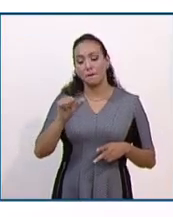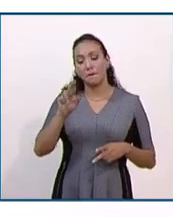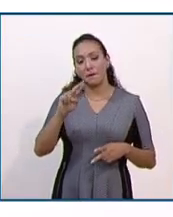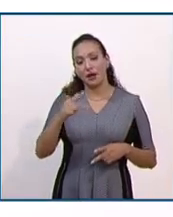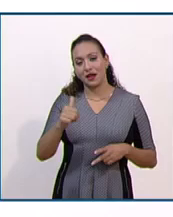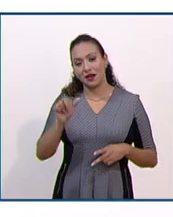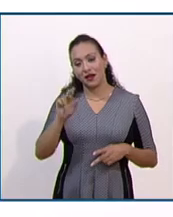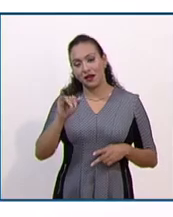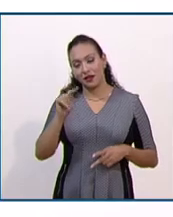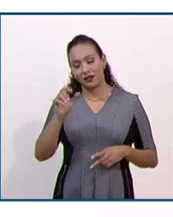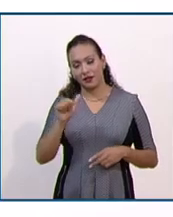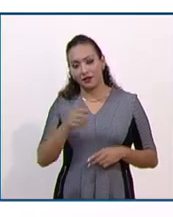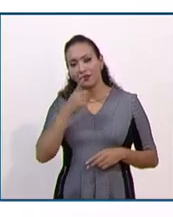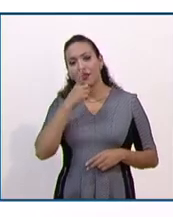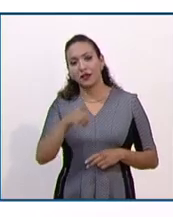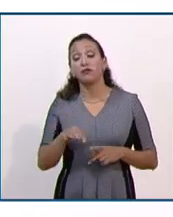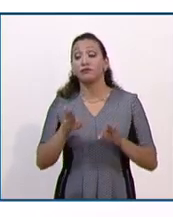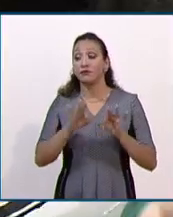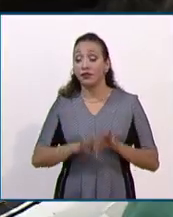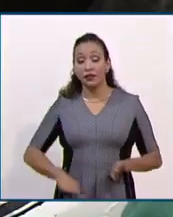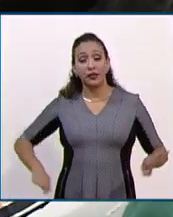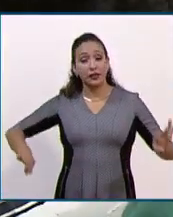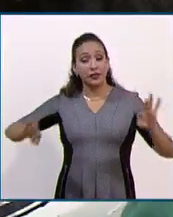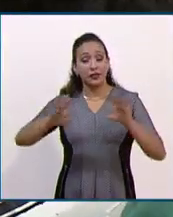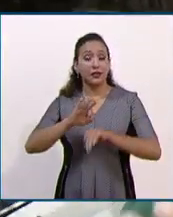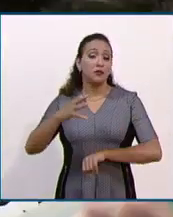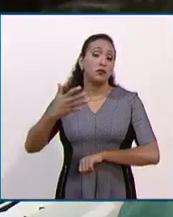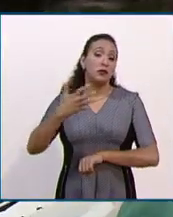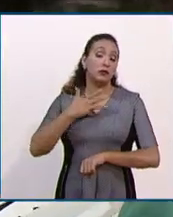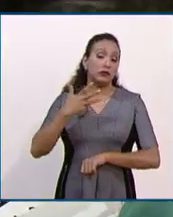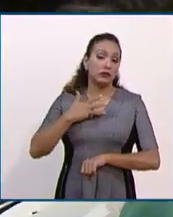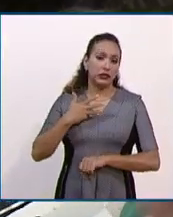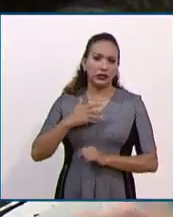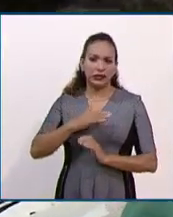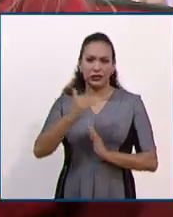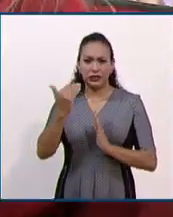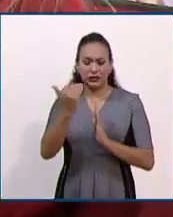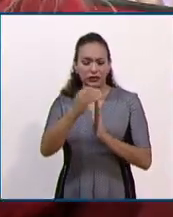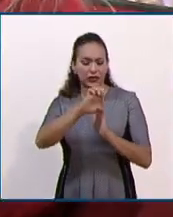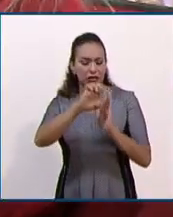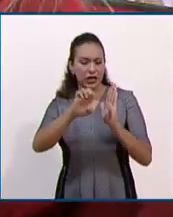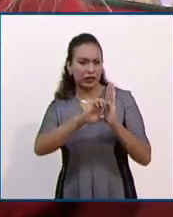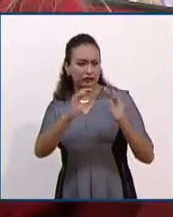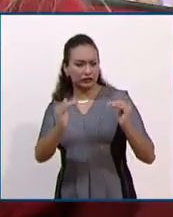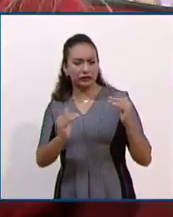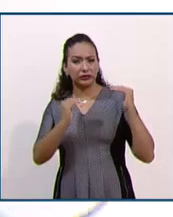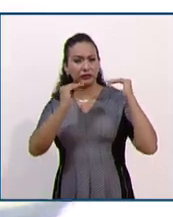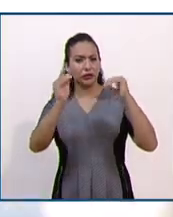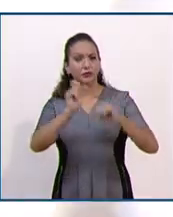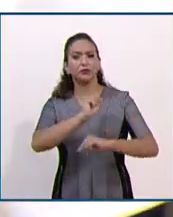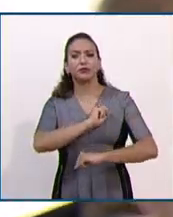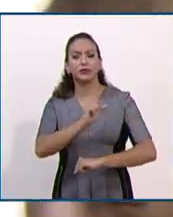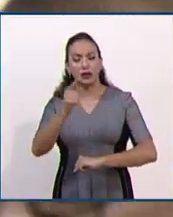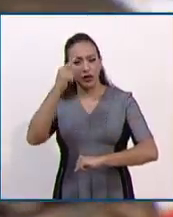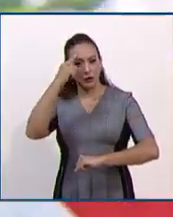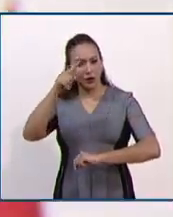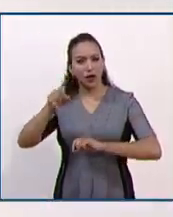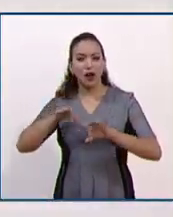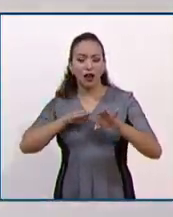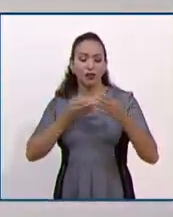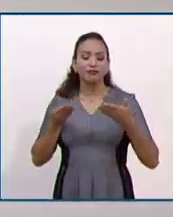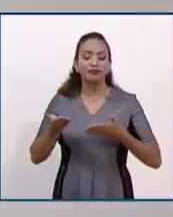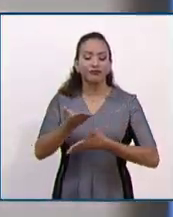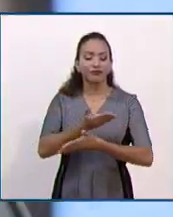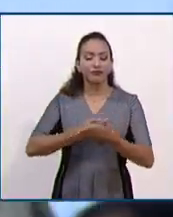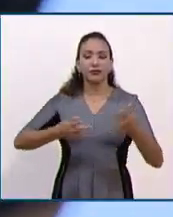Farjat, subrayó la importancia de contar con los más altos estándares de ética y profesionalismo para servir a la